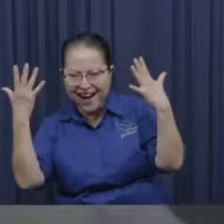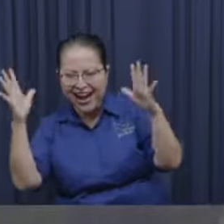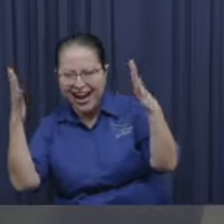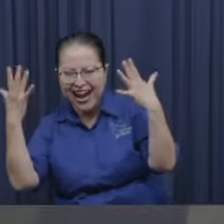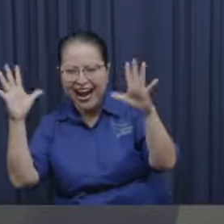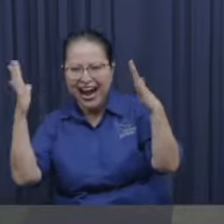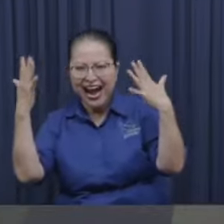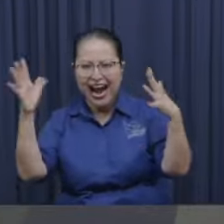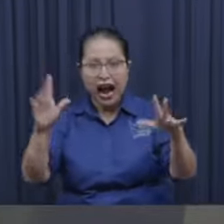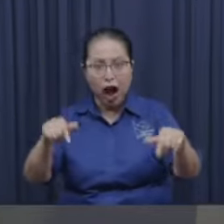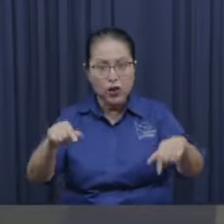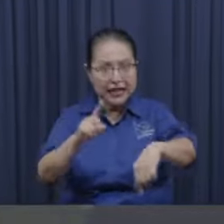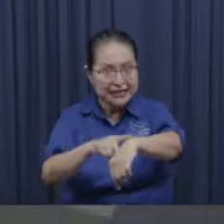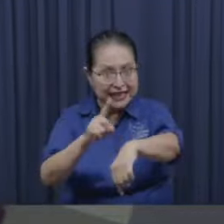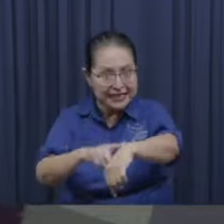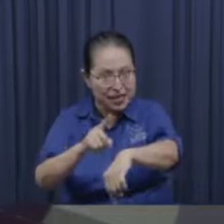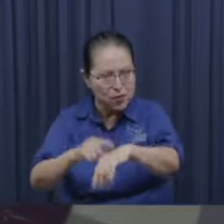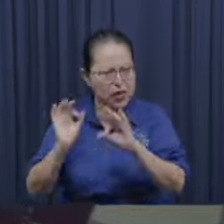magnífico